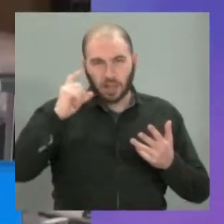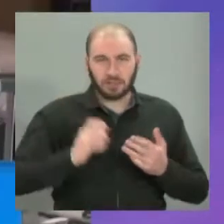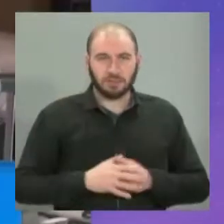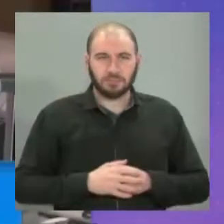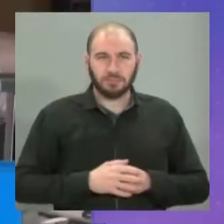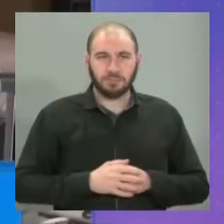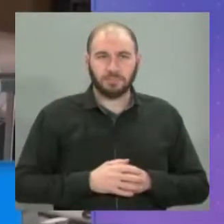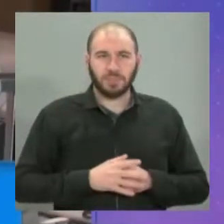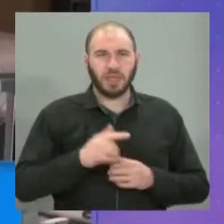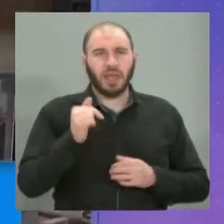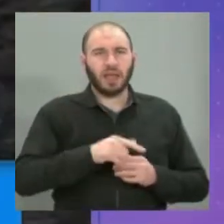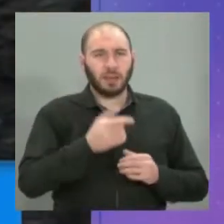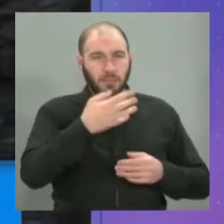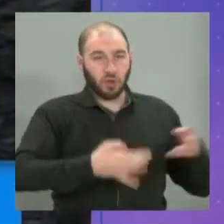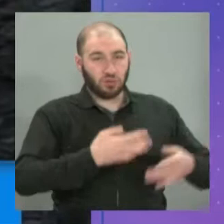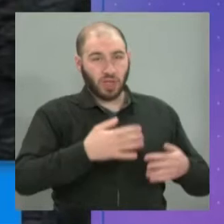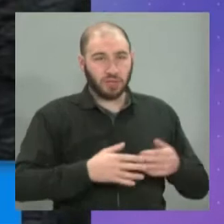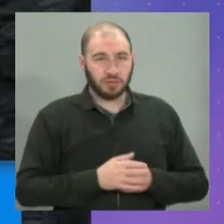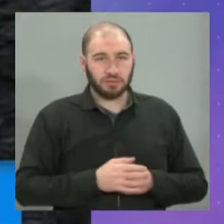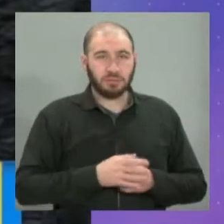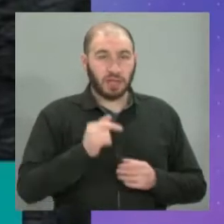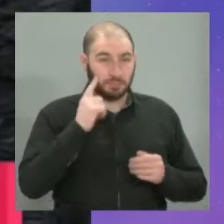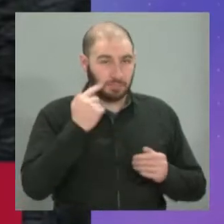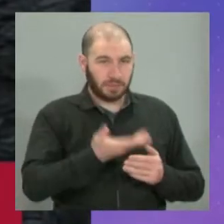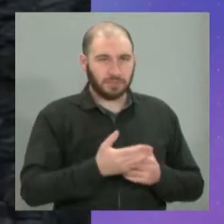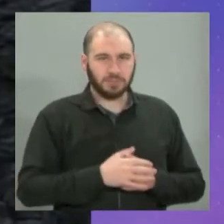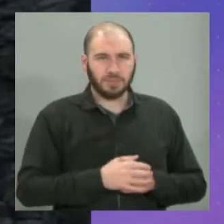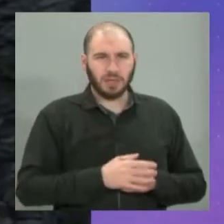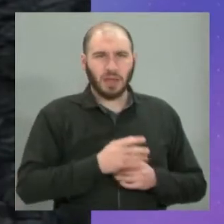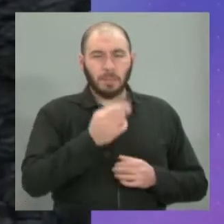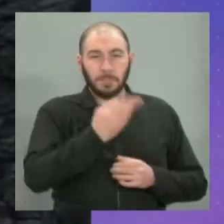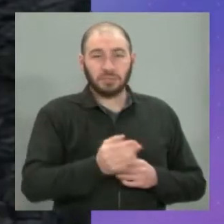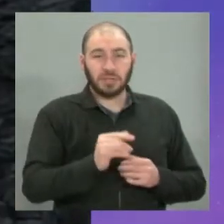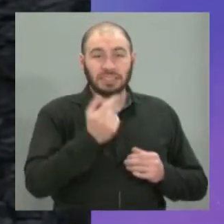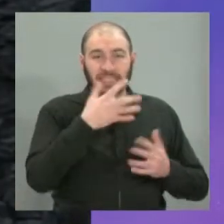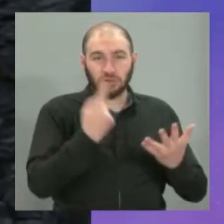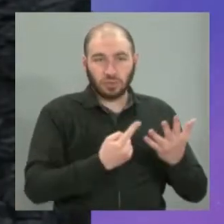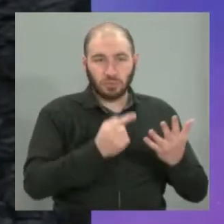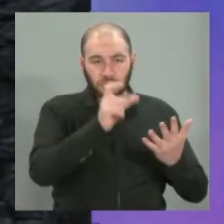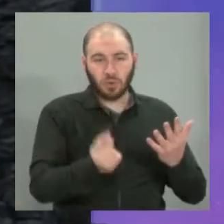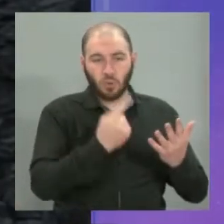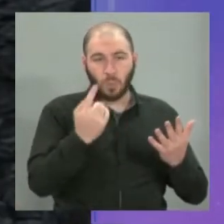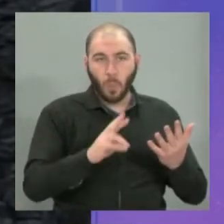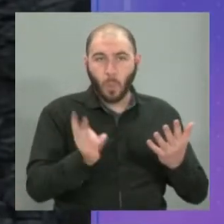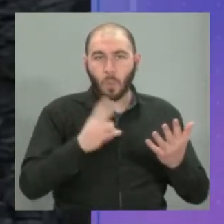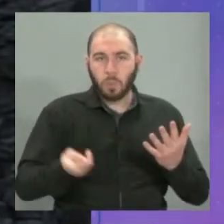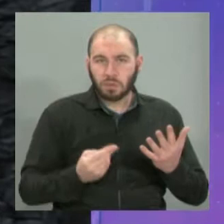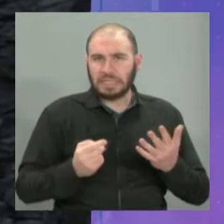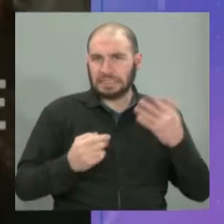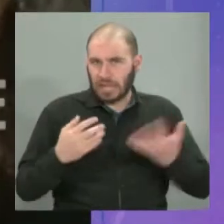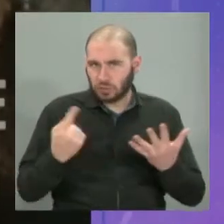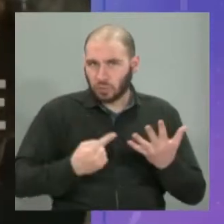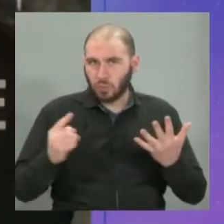gestual. Tenemos un contador. Sí. Ya lo ponemos al aire, mira. Muere una persona cada 5 segundos. ¿Cada 5 segundos?